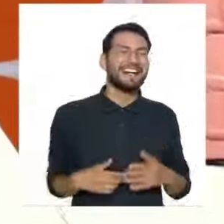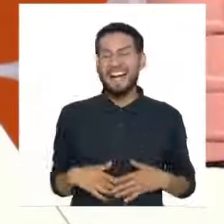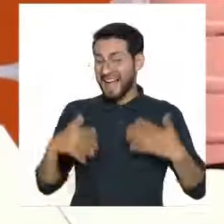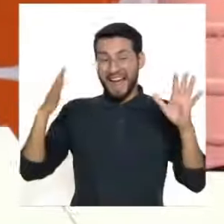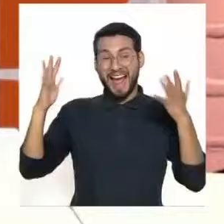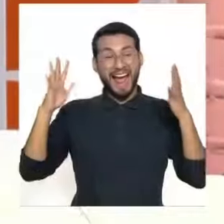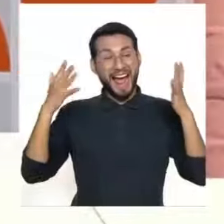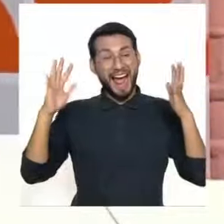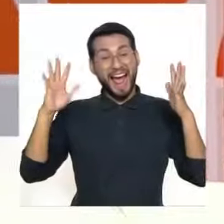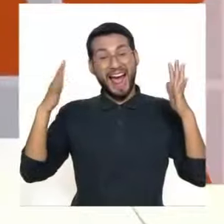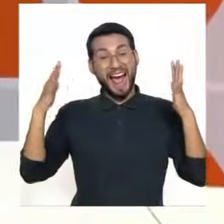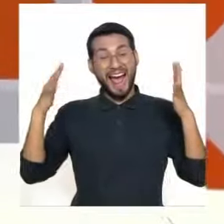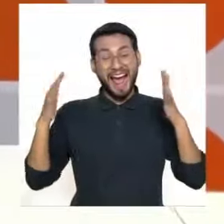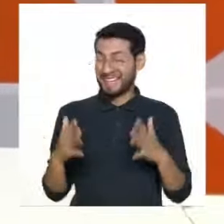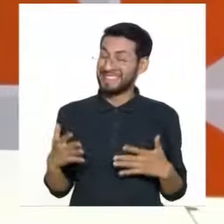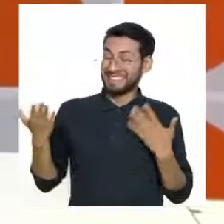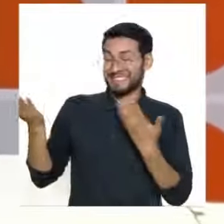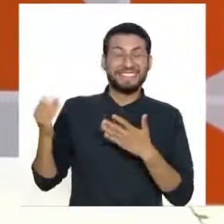Nicolas